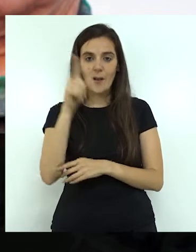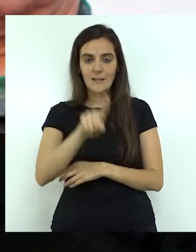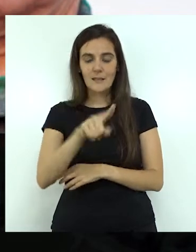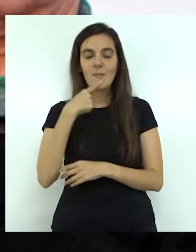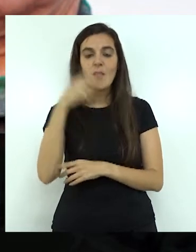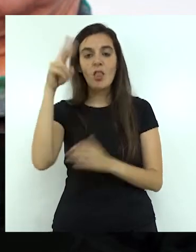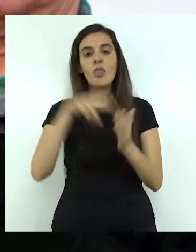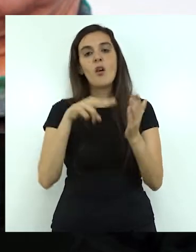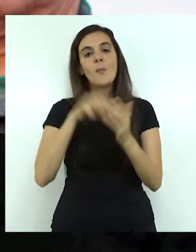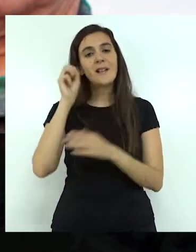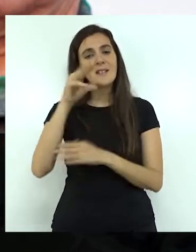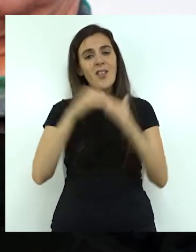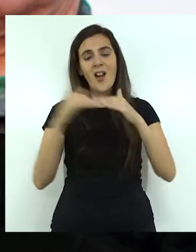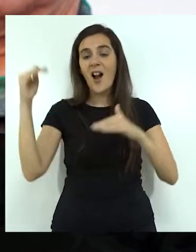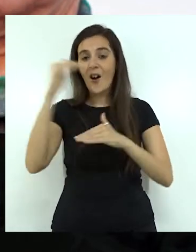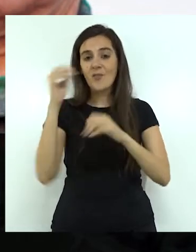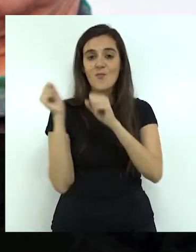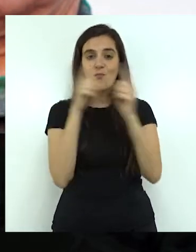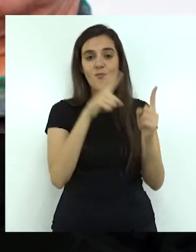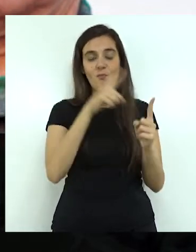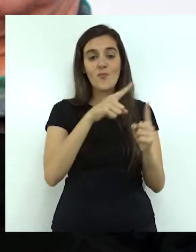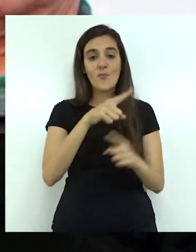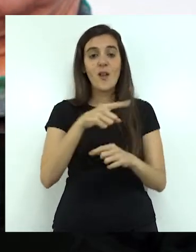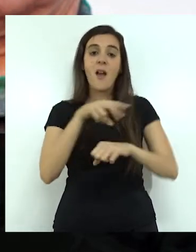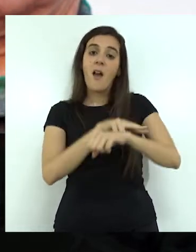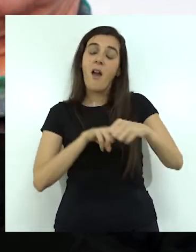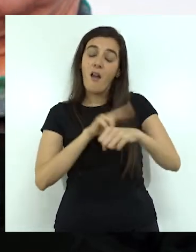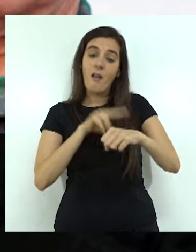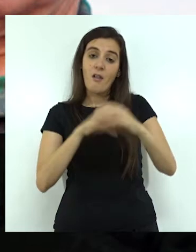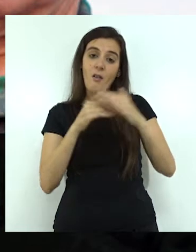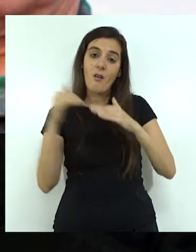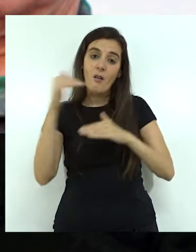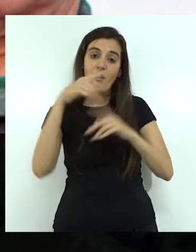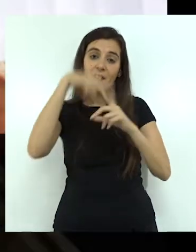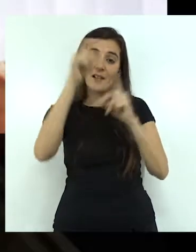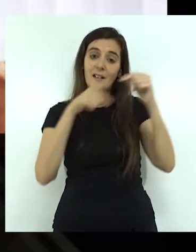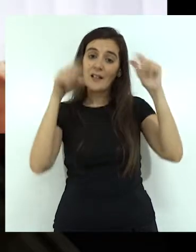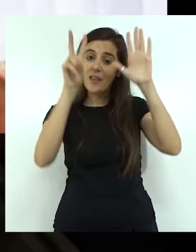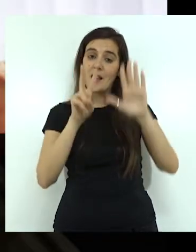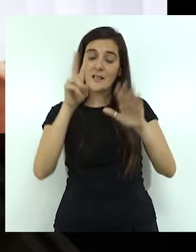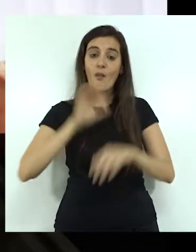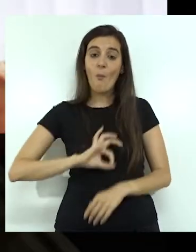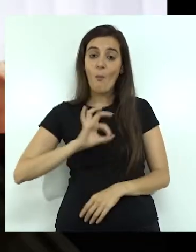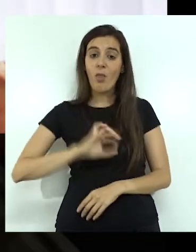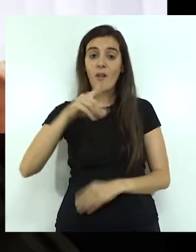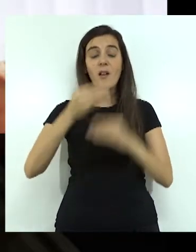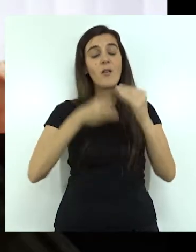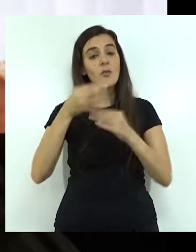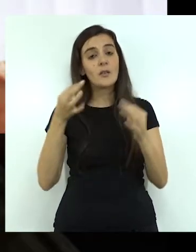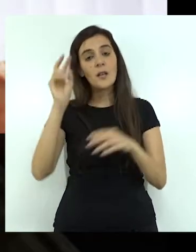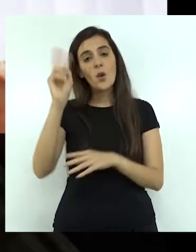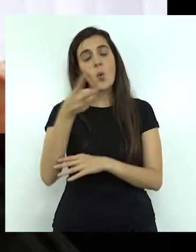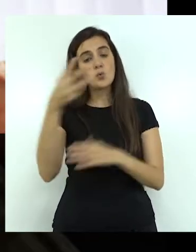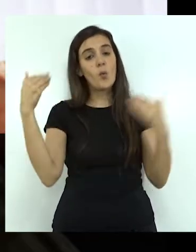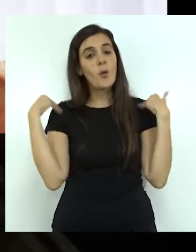destinado como general jefe de la habilidad galicia 7 en pontevedra donde desempeñó un segundo cometido como organizador y primer